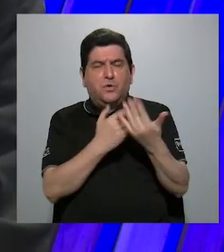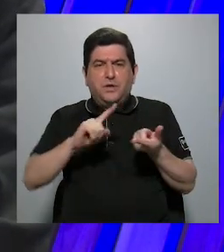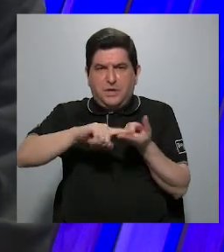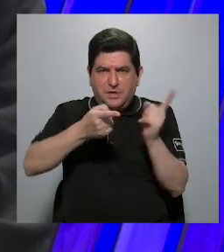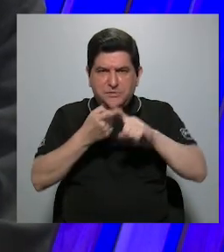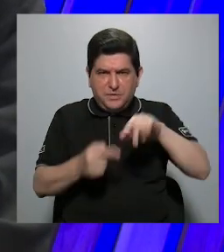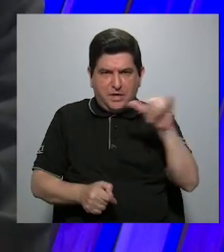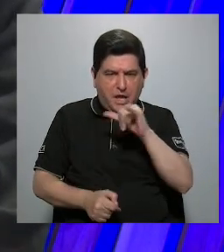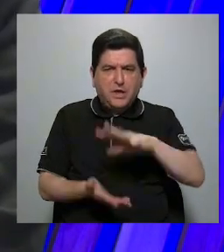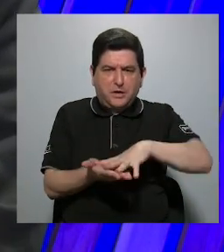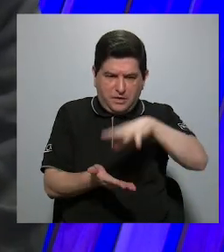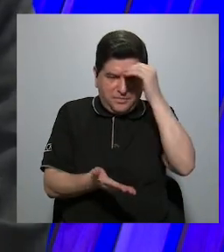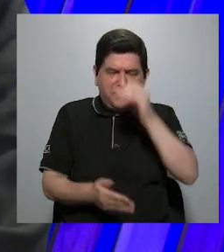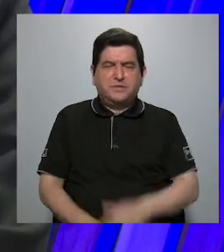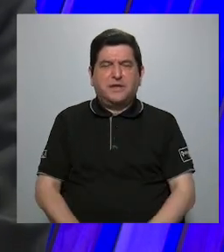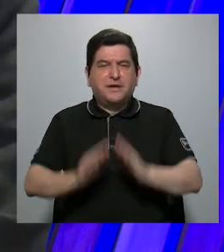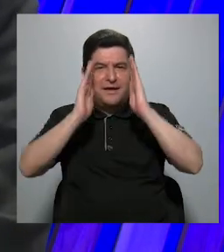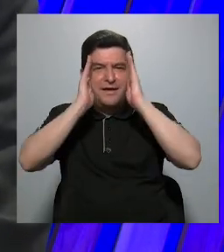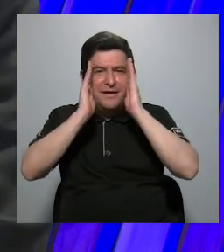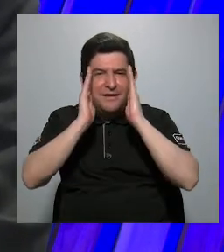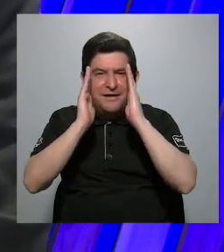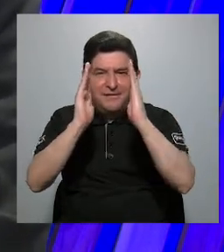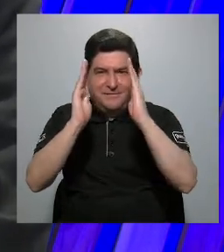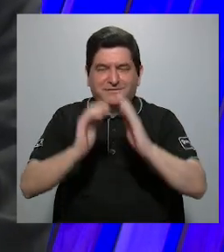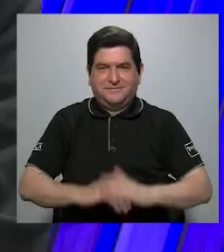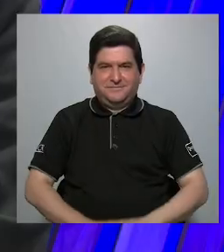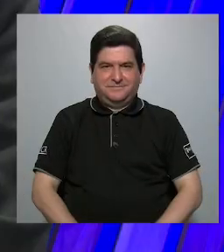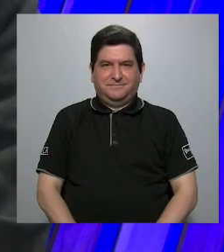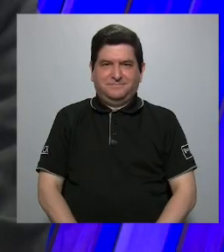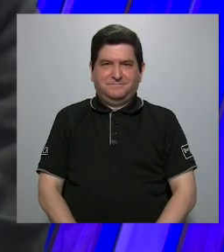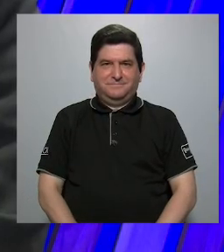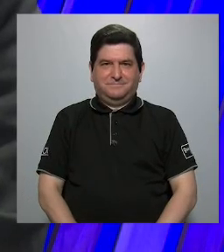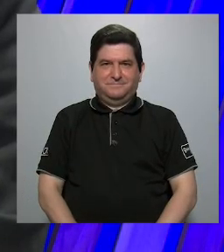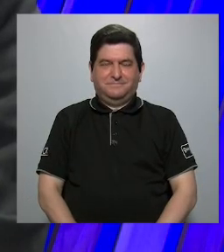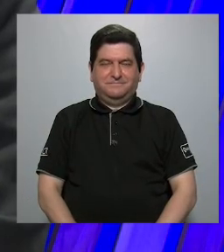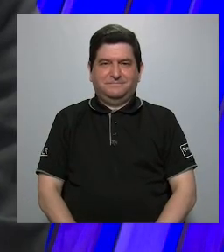también puedan aprender y escuchar a don